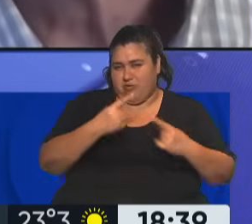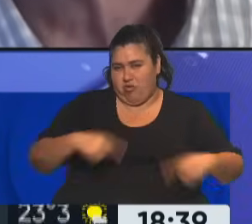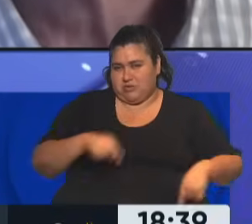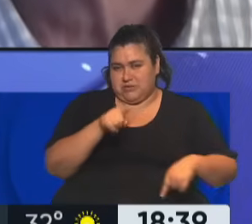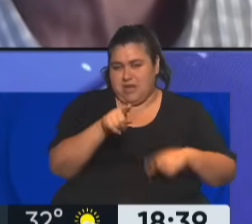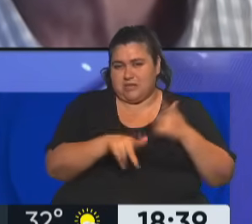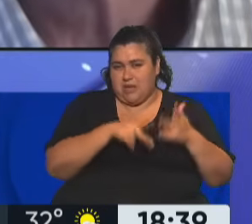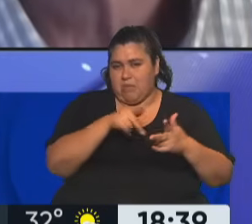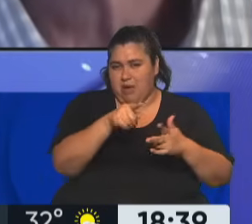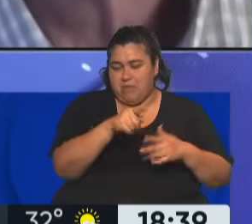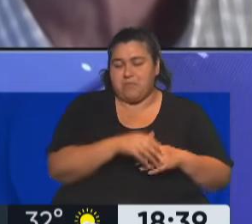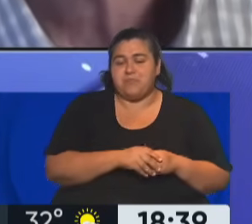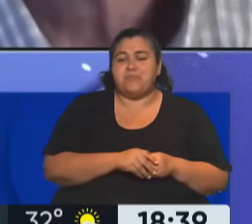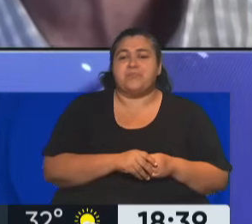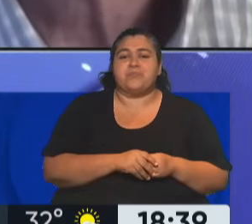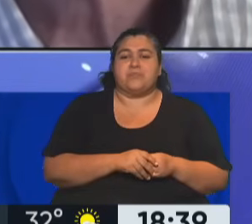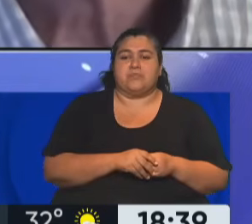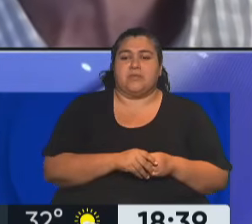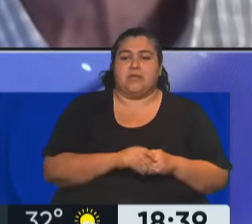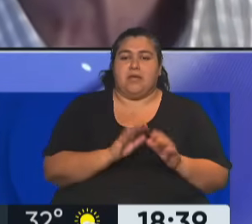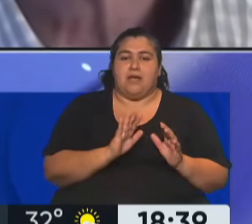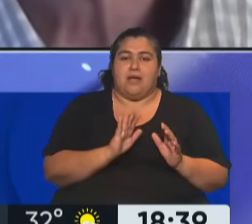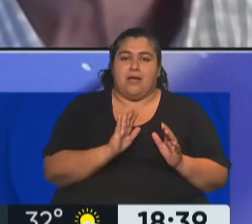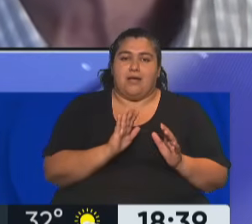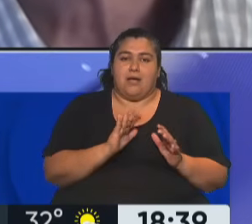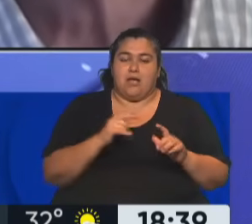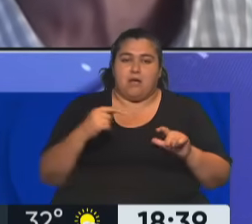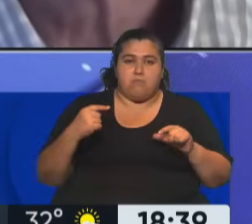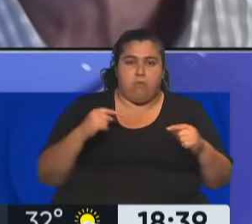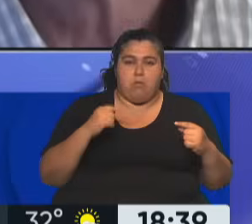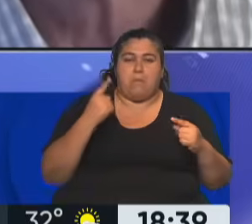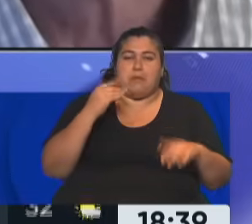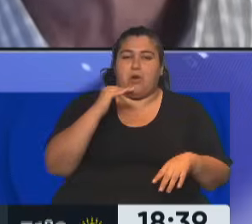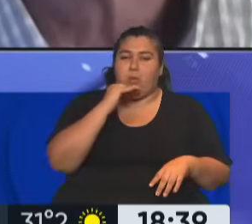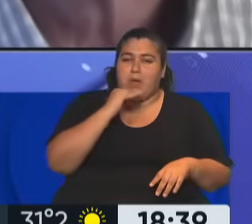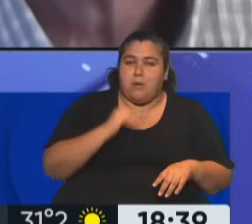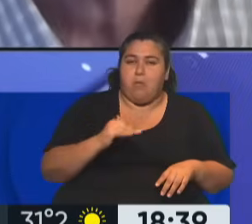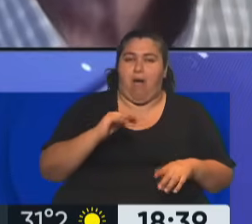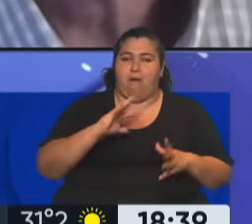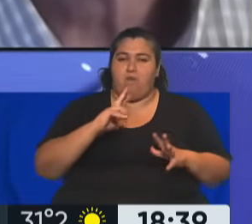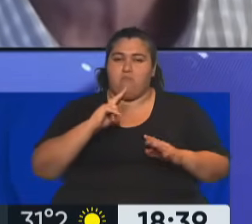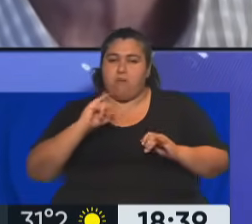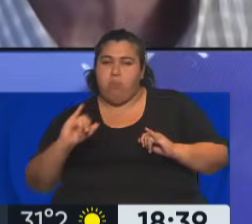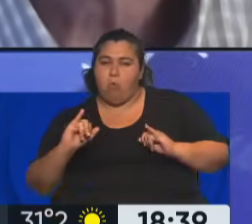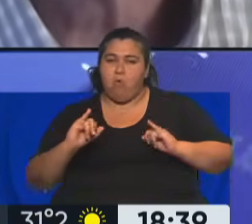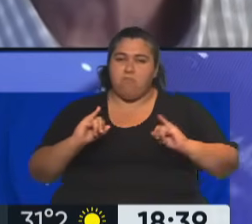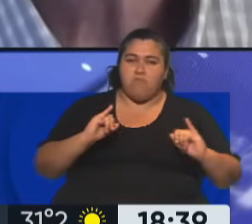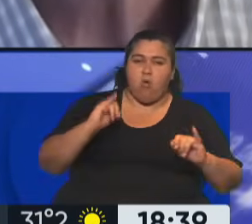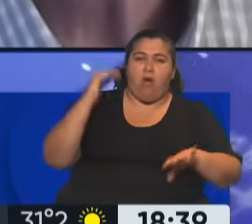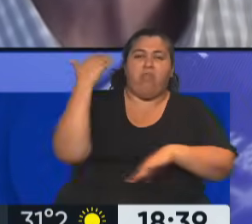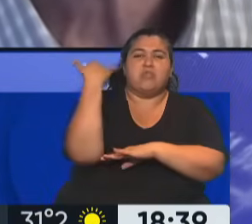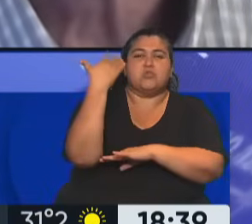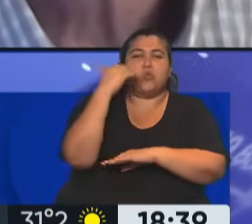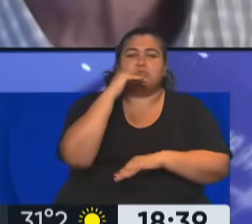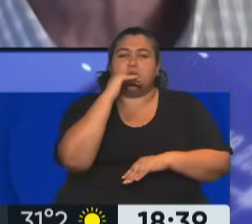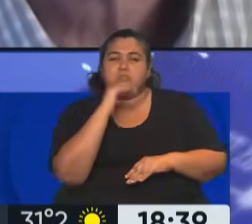destacaban en el informe, que es de alguna manera la escalada verbal, la escalada narrativa, Claro. los discursos así cada vez más,